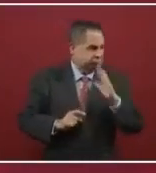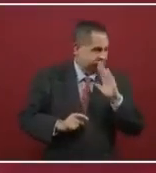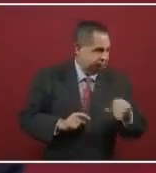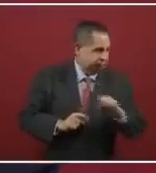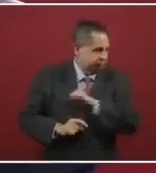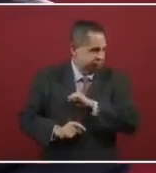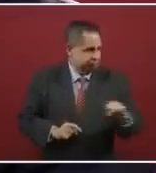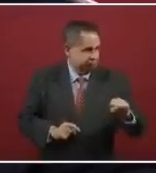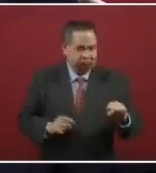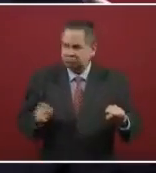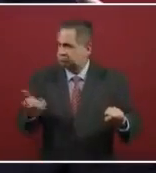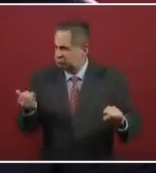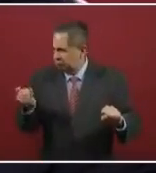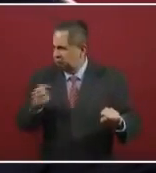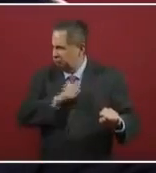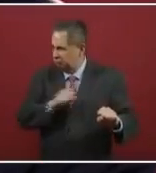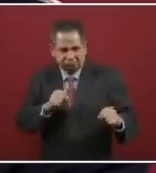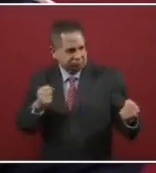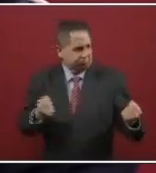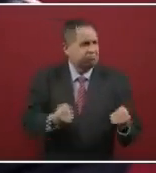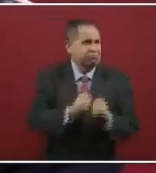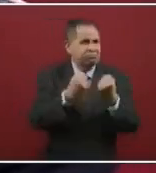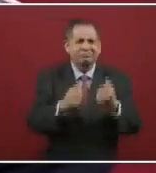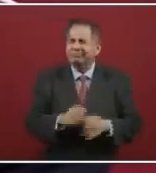El mal hay que enfrentarlo haciendo el bien.